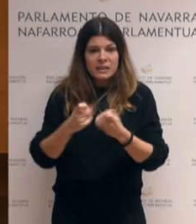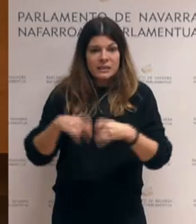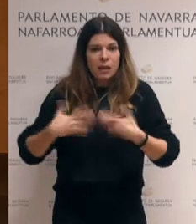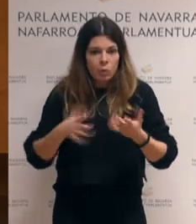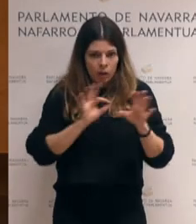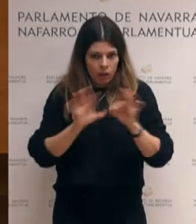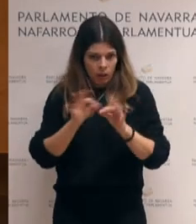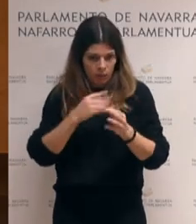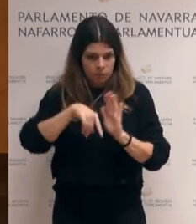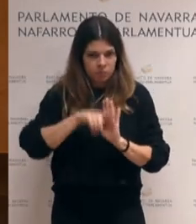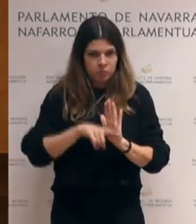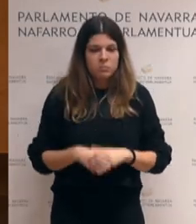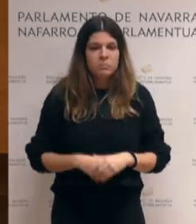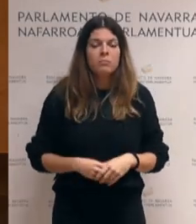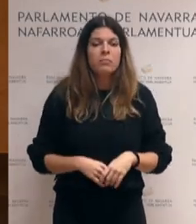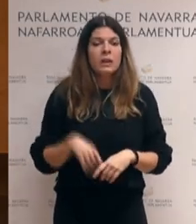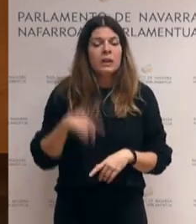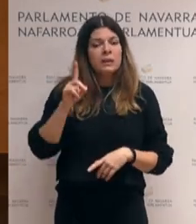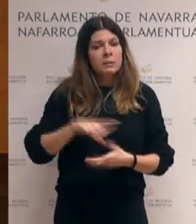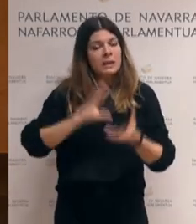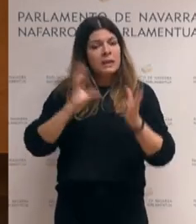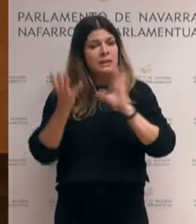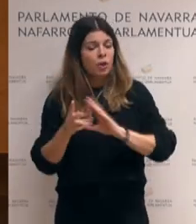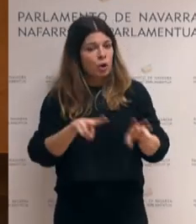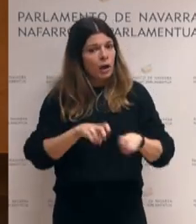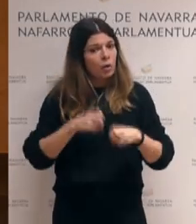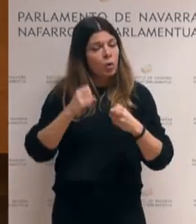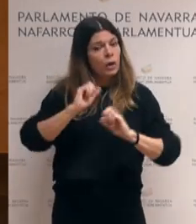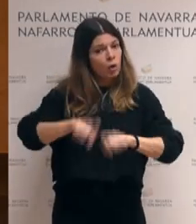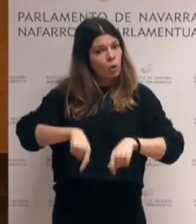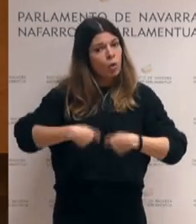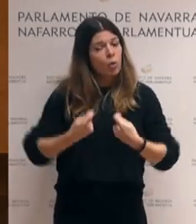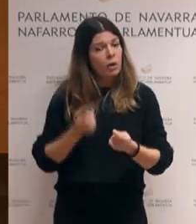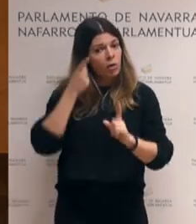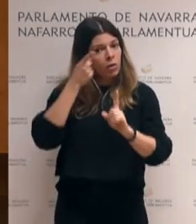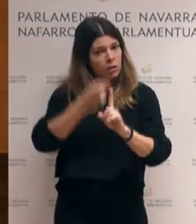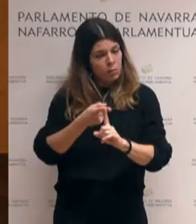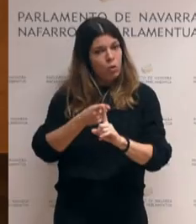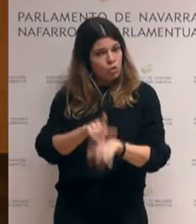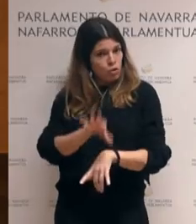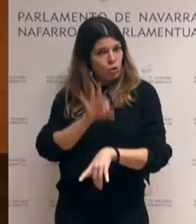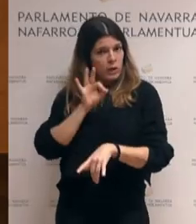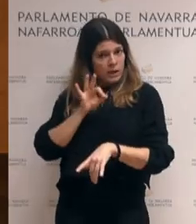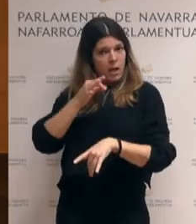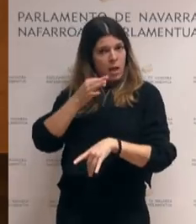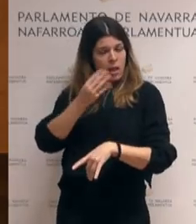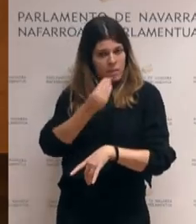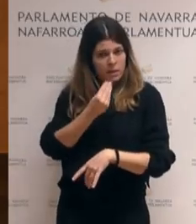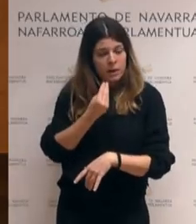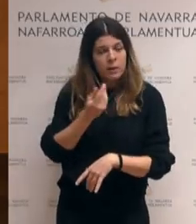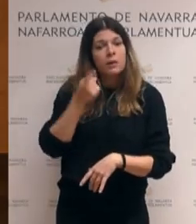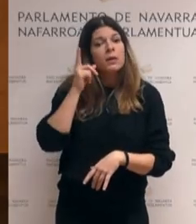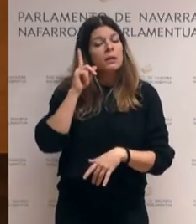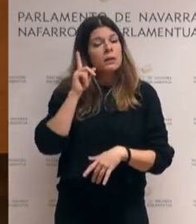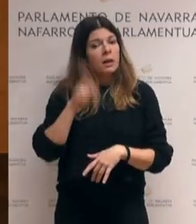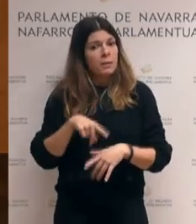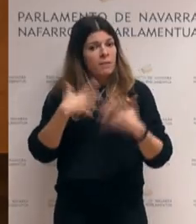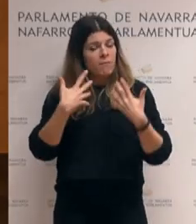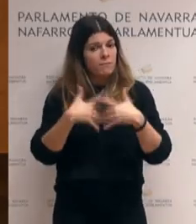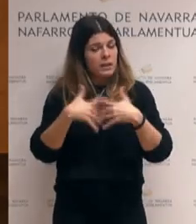abordar una transición agroecológica hacia la soberanía alimentaria y cómo no facilitar la electrificación de la